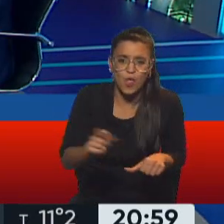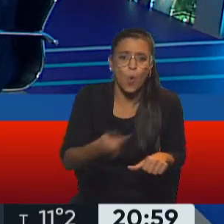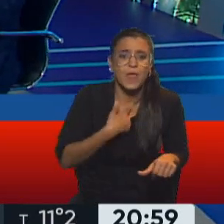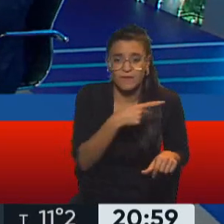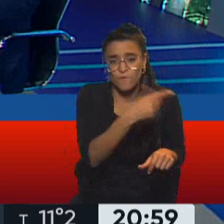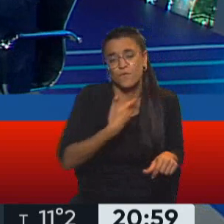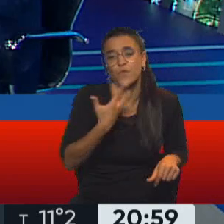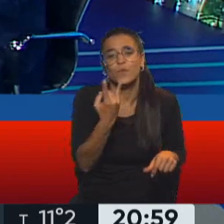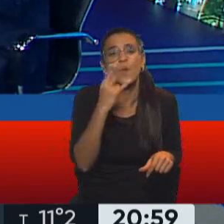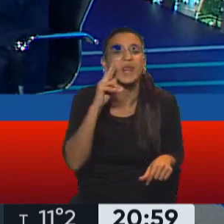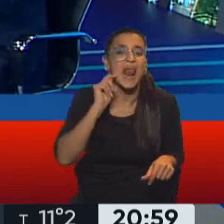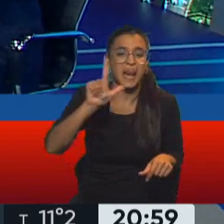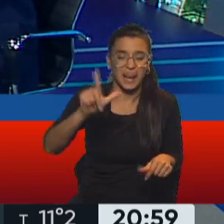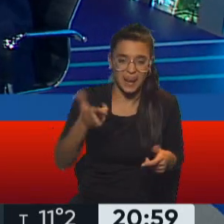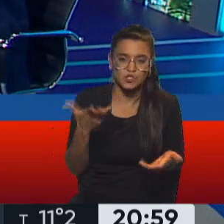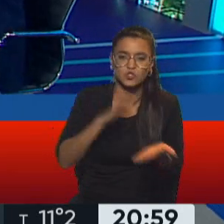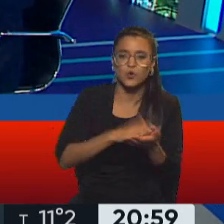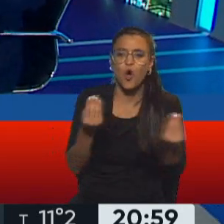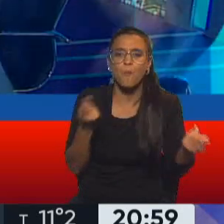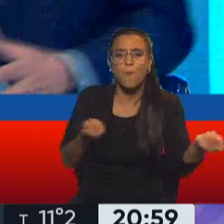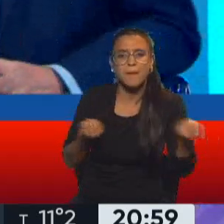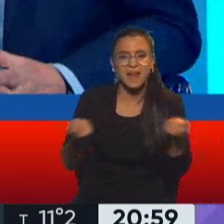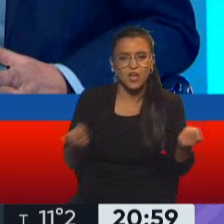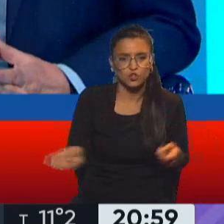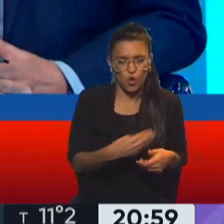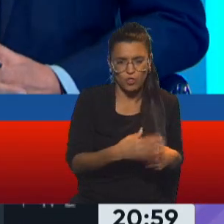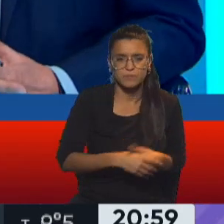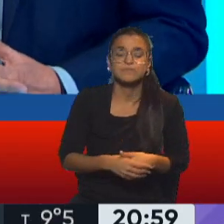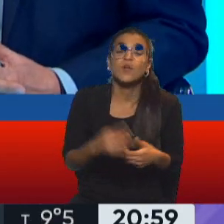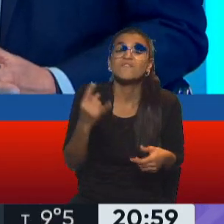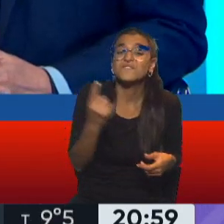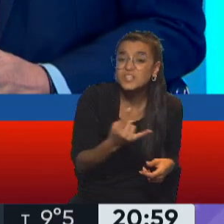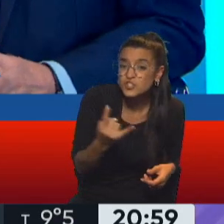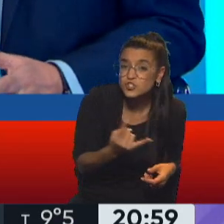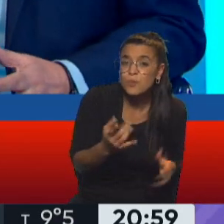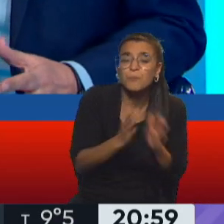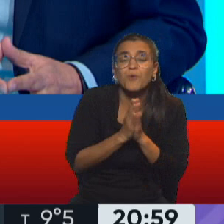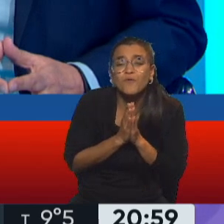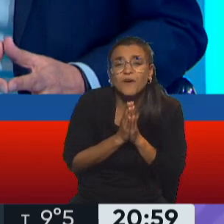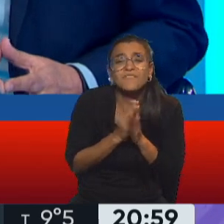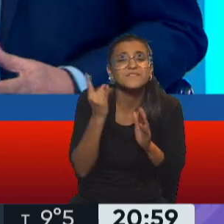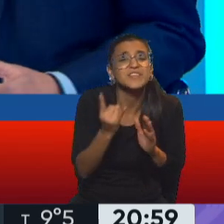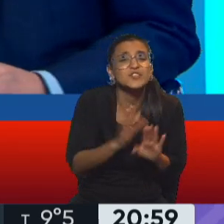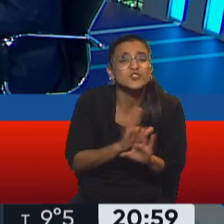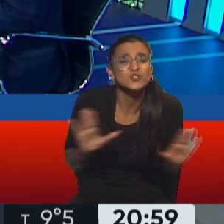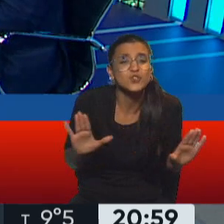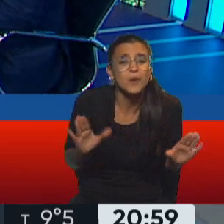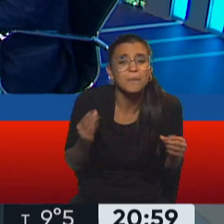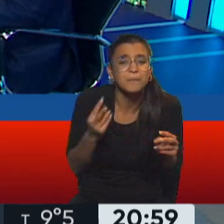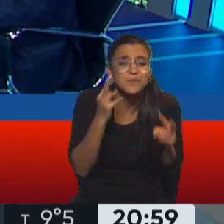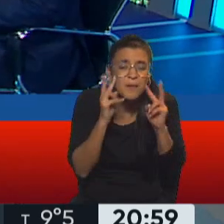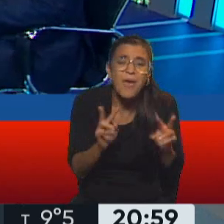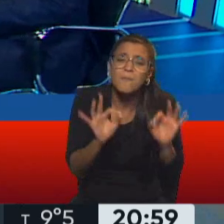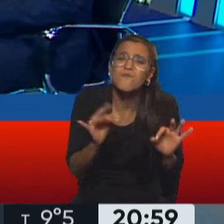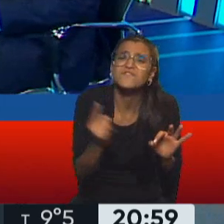la serie, ¿no? En cuanto a su manera de manejar todo, ¿no? Es una ficción, por favor, es una ficción, no perdamos de vista